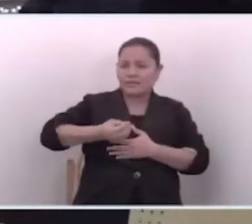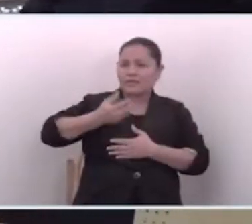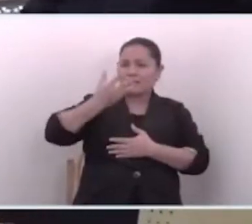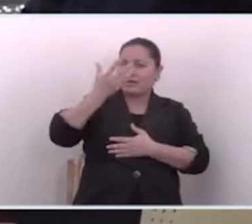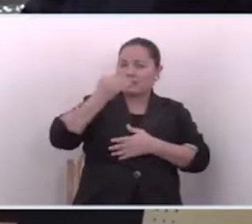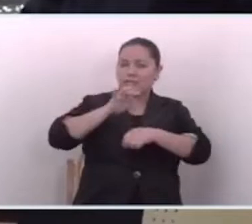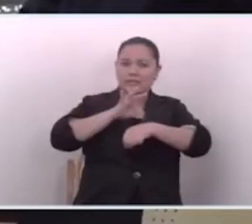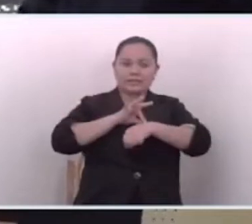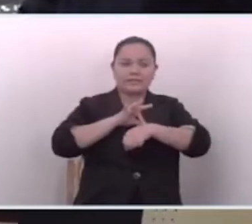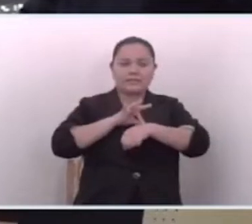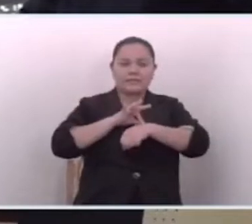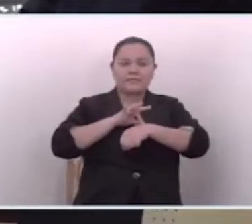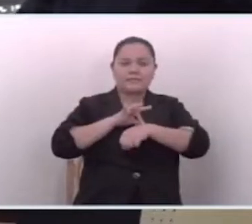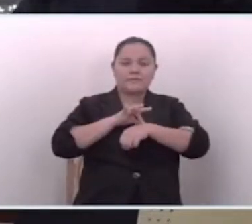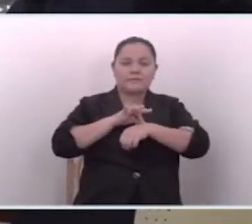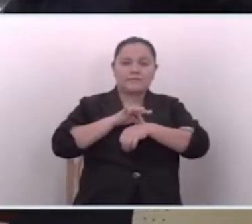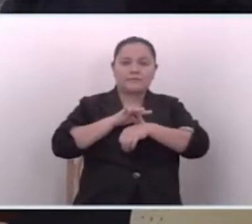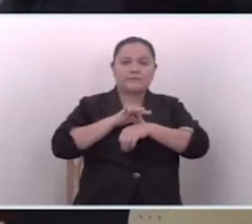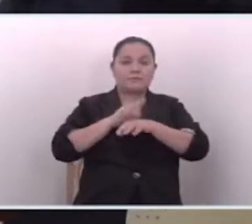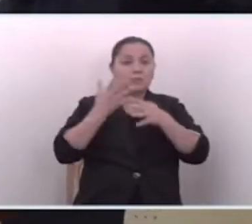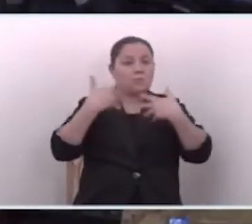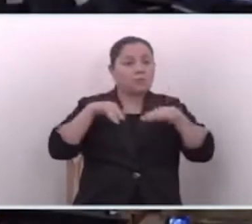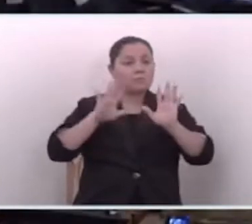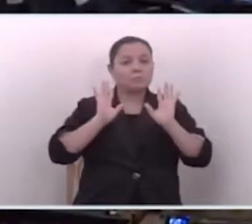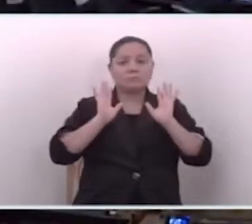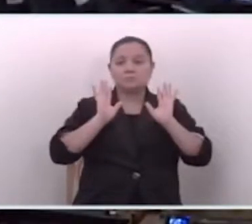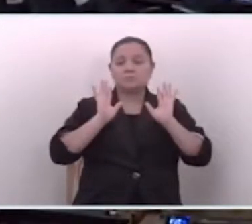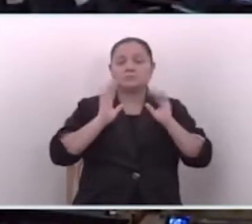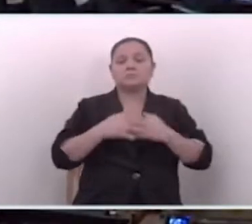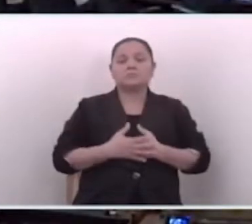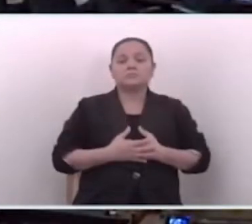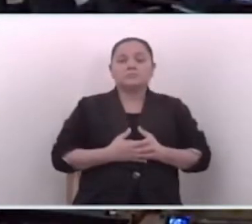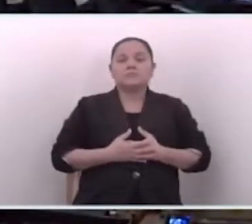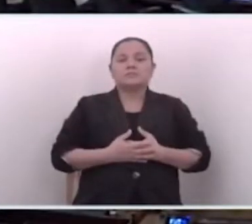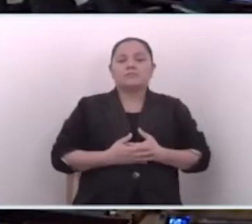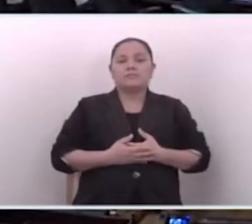día era normal.